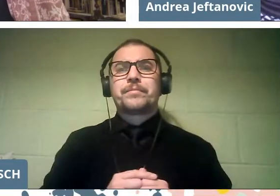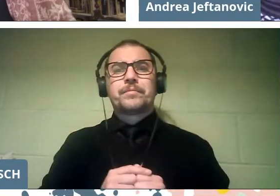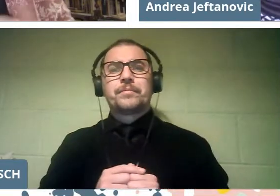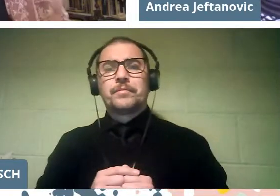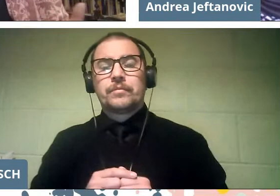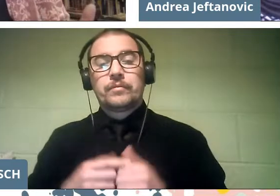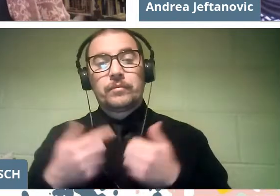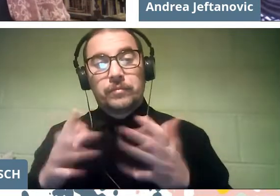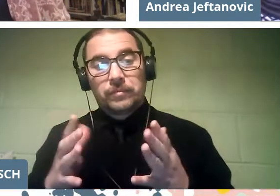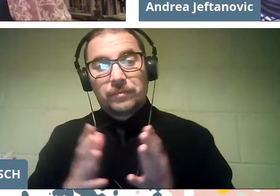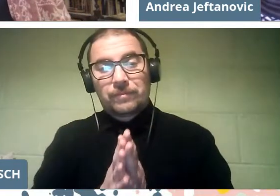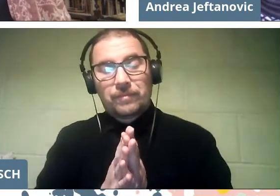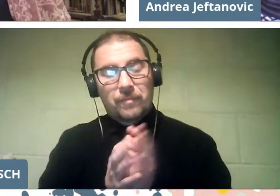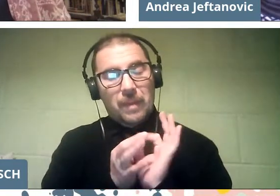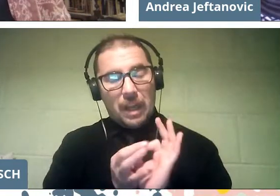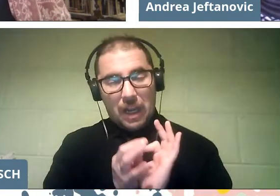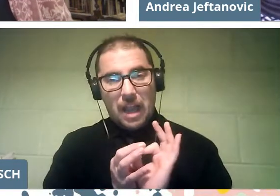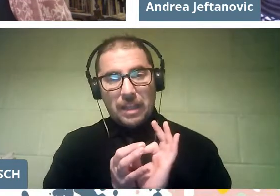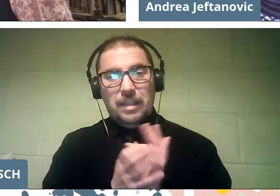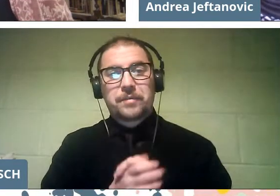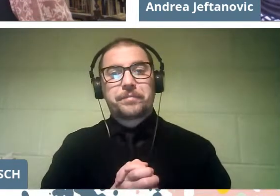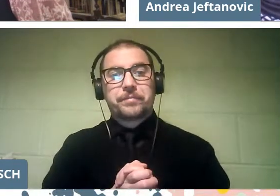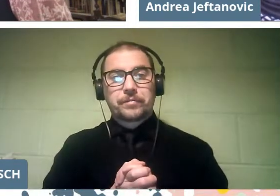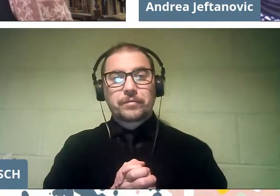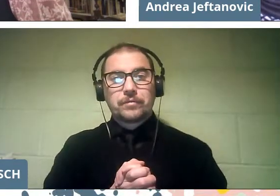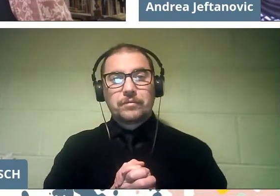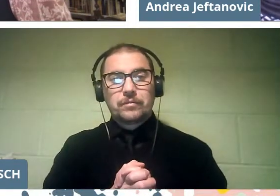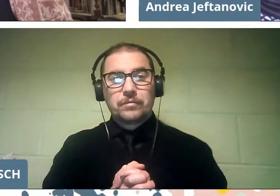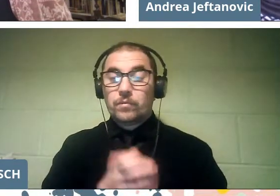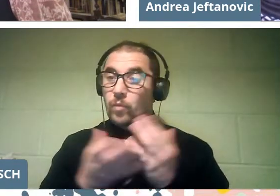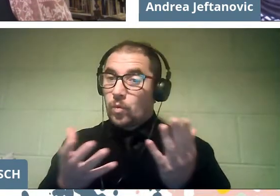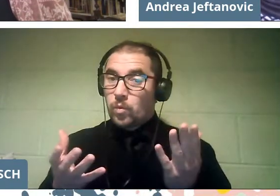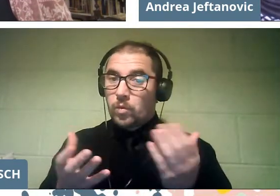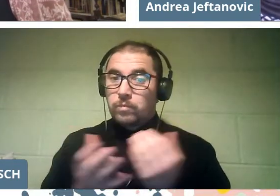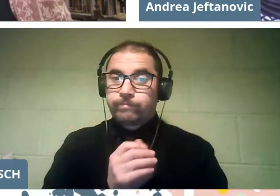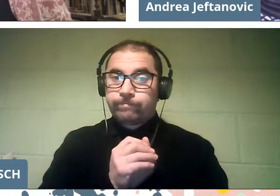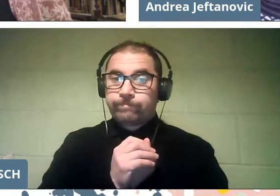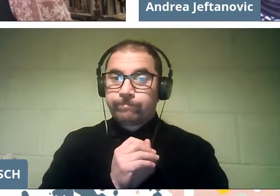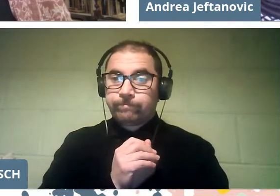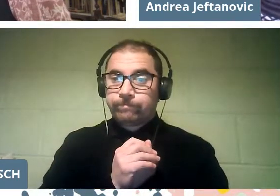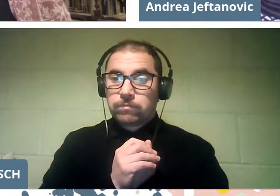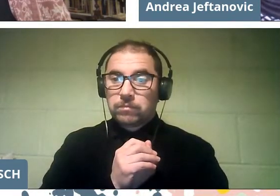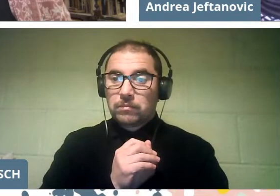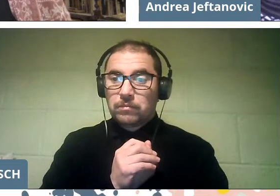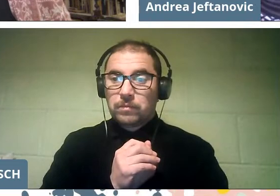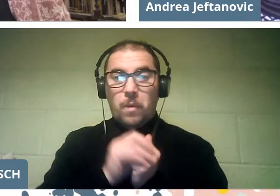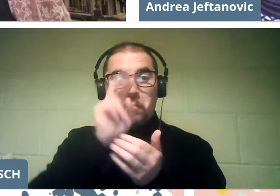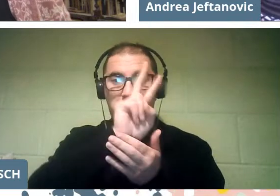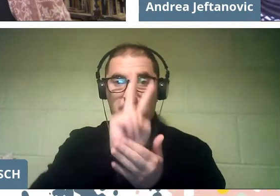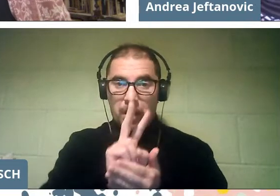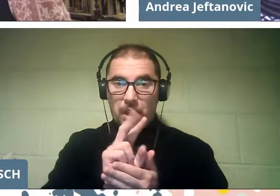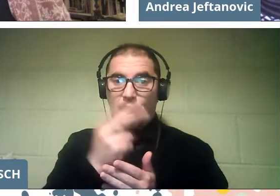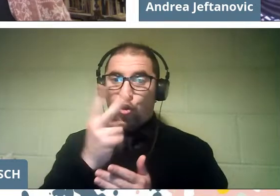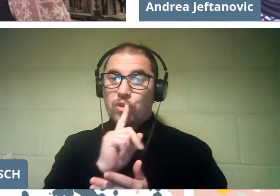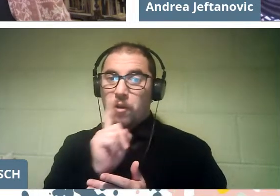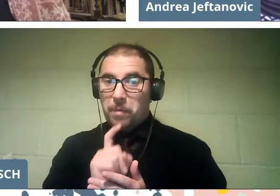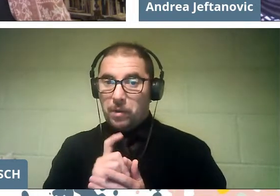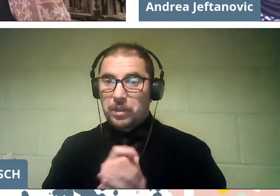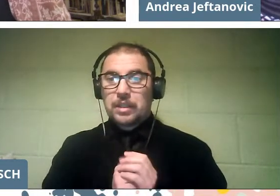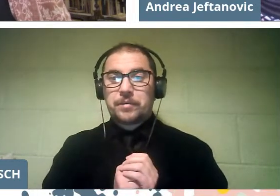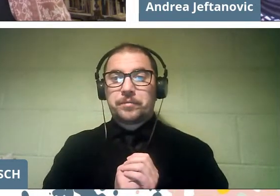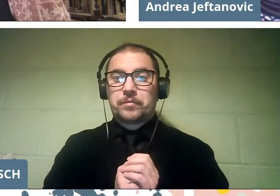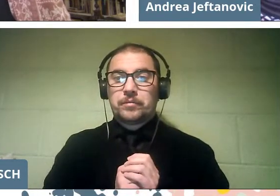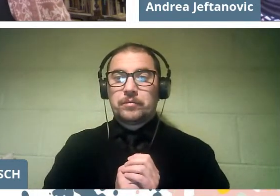que muchas gracias. Mira, te voy a leer dos preguntas